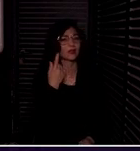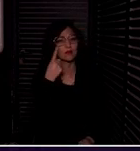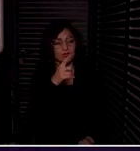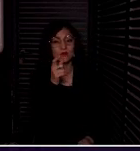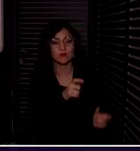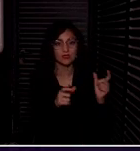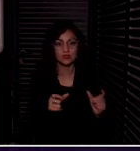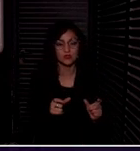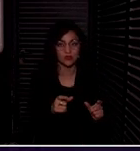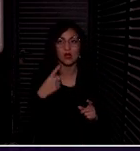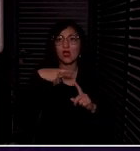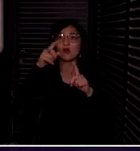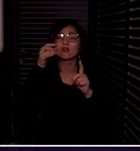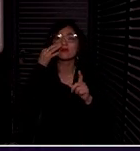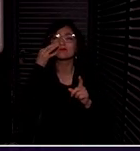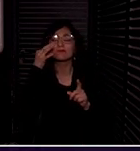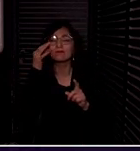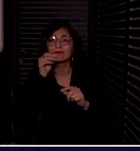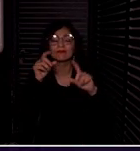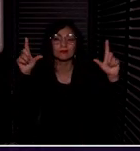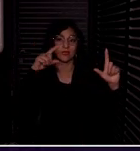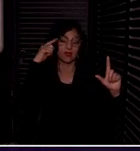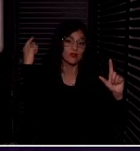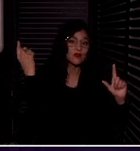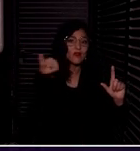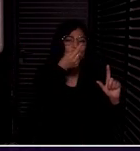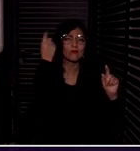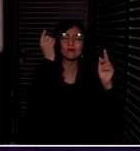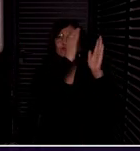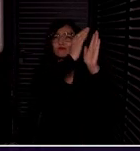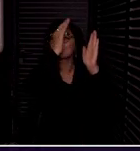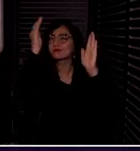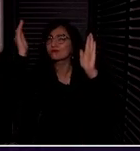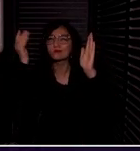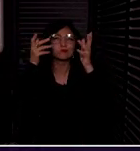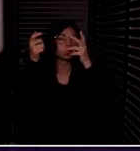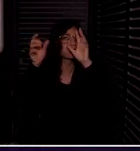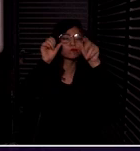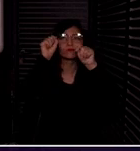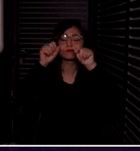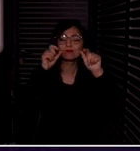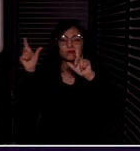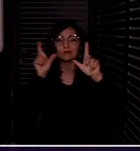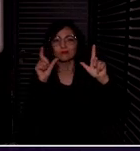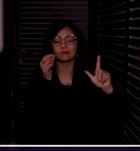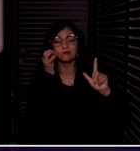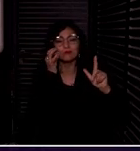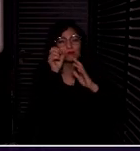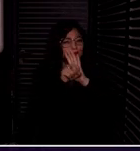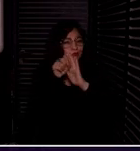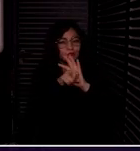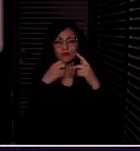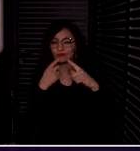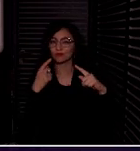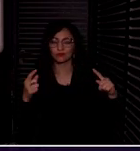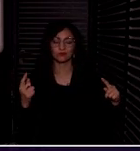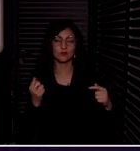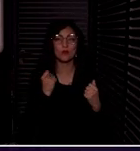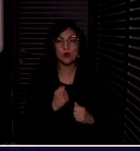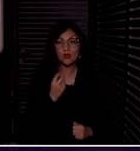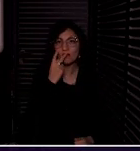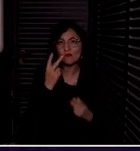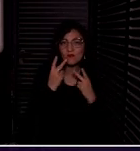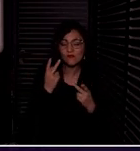es dominante, una oferta global en la que tengamos un gran supermercado de oferta televisiva en el que prácticamente